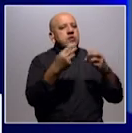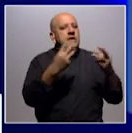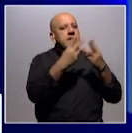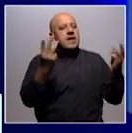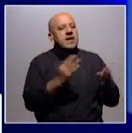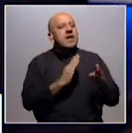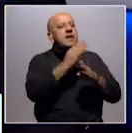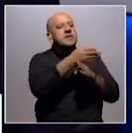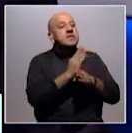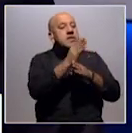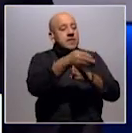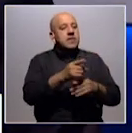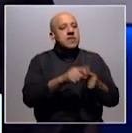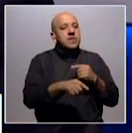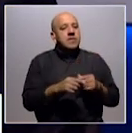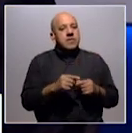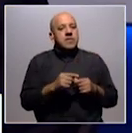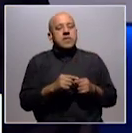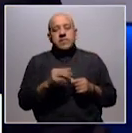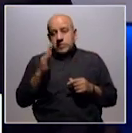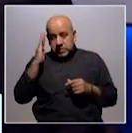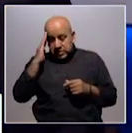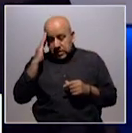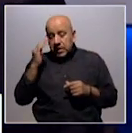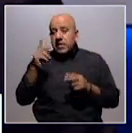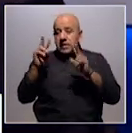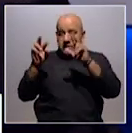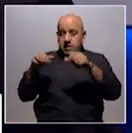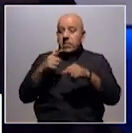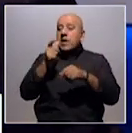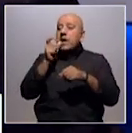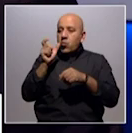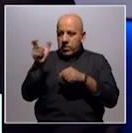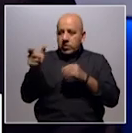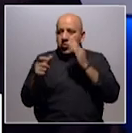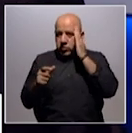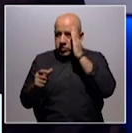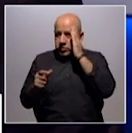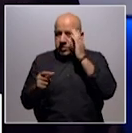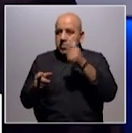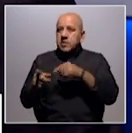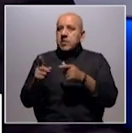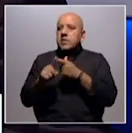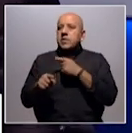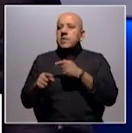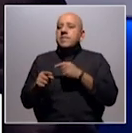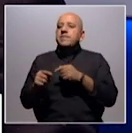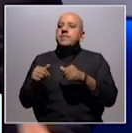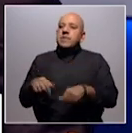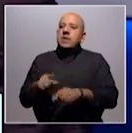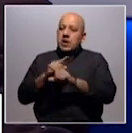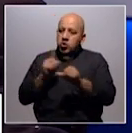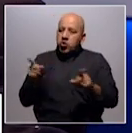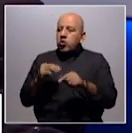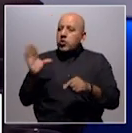fenómenos el cronograma conozco conozco el tema en el tema conozco el argumento me parece de recibo con todo en términos comparativos no en